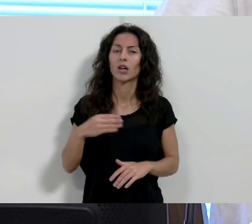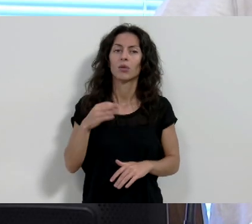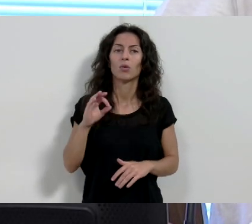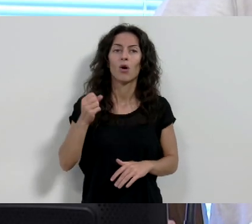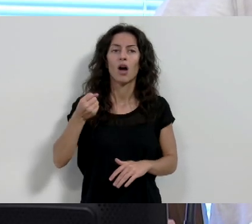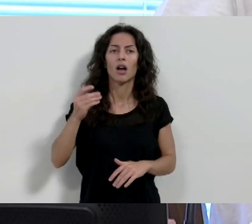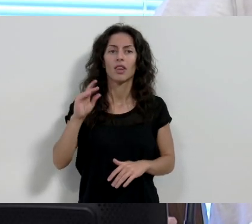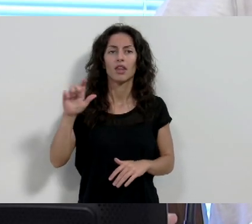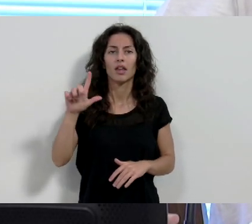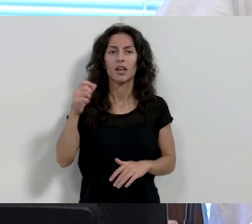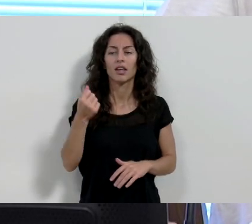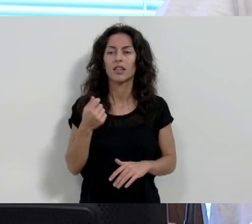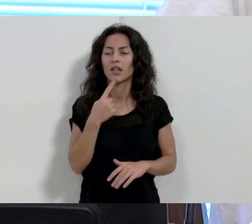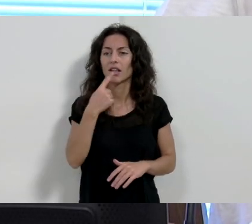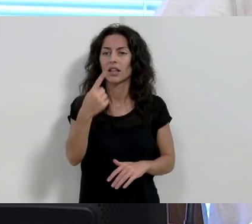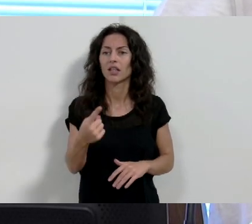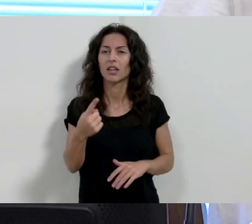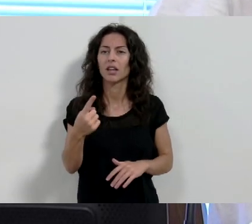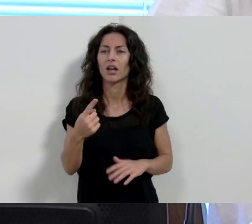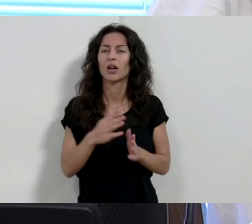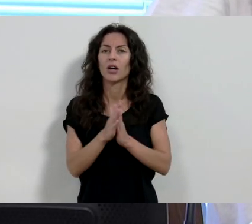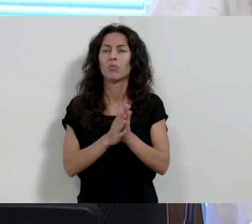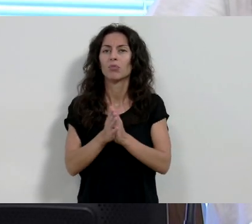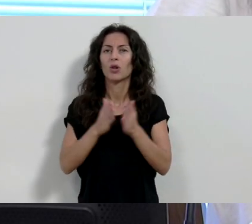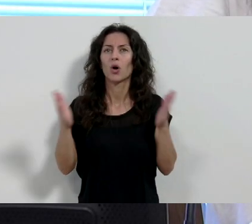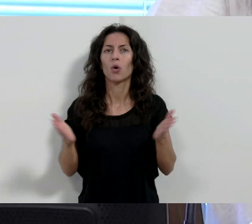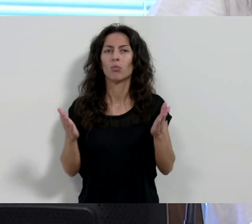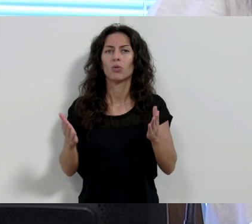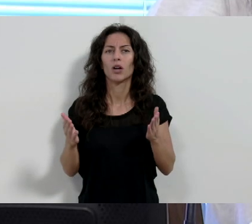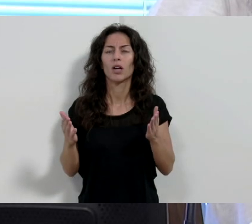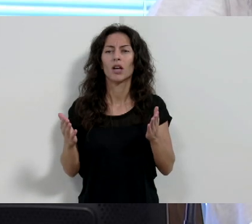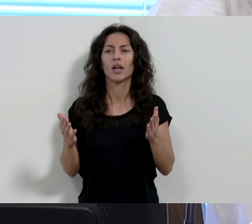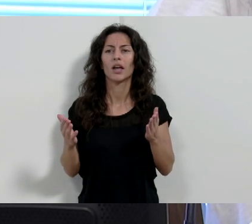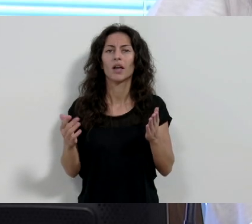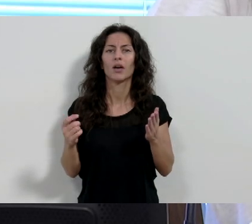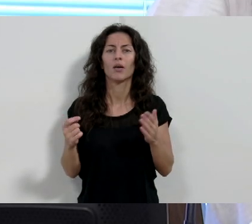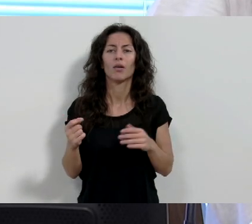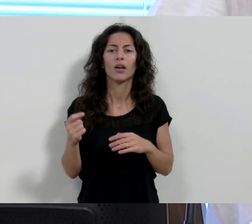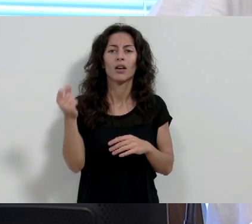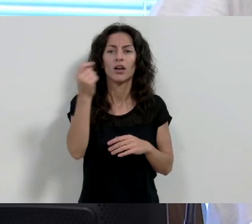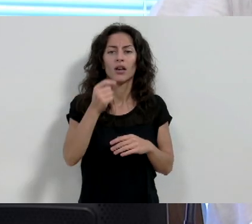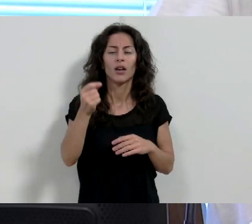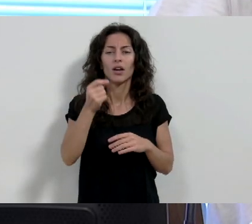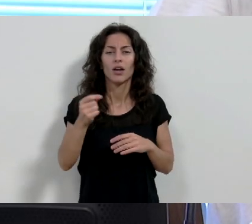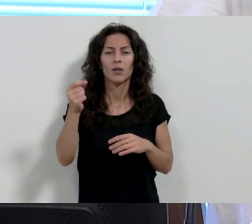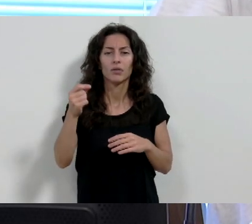ustedes como equipo de gobierno promueven la realización de murales en espacios públicos y privados, que es una iniciativa que les gusta porque este grupo municipal pues no